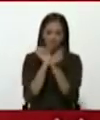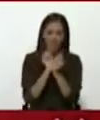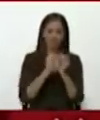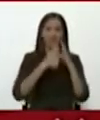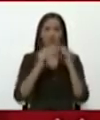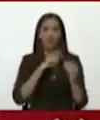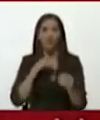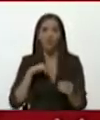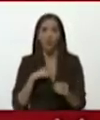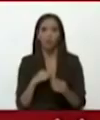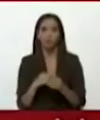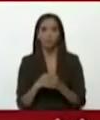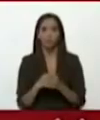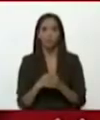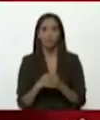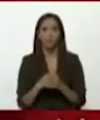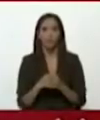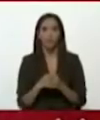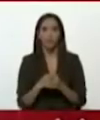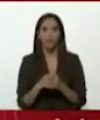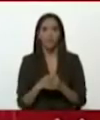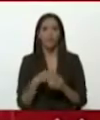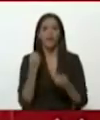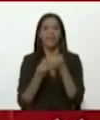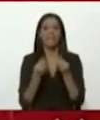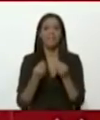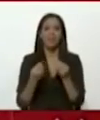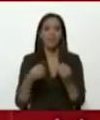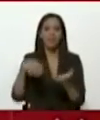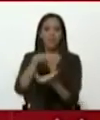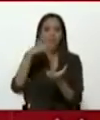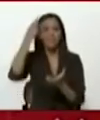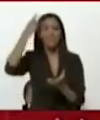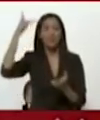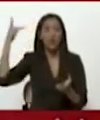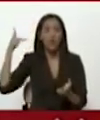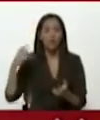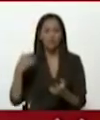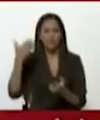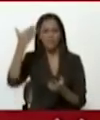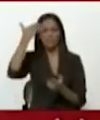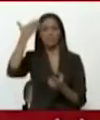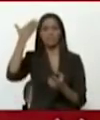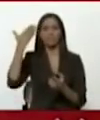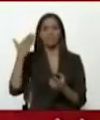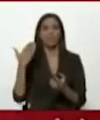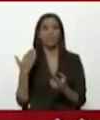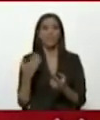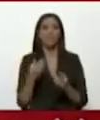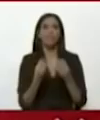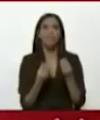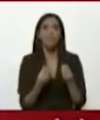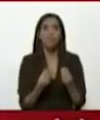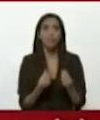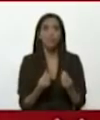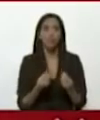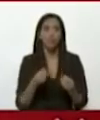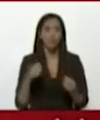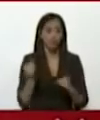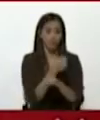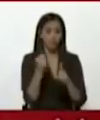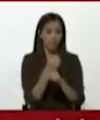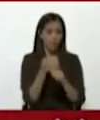nosotros. Ponían a veces para generar un daño psicológico. Y muchos de los torturadores nuestros andan por las